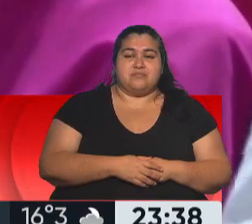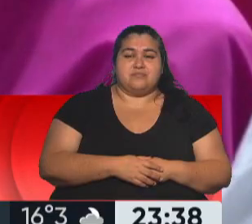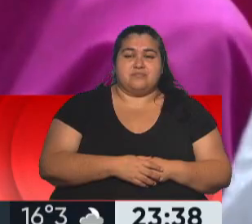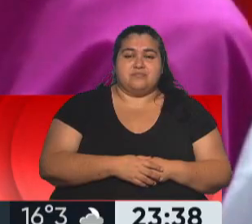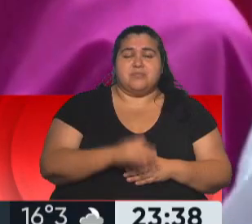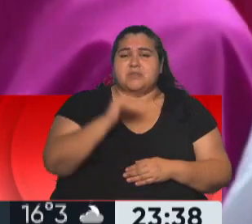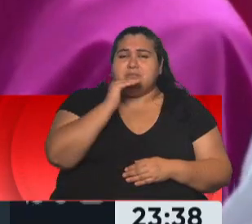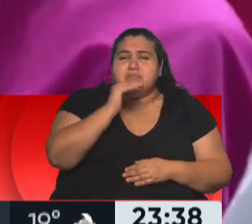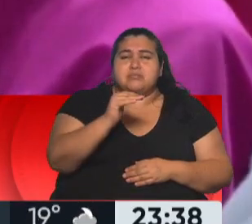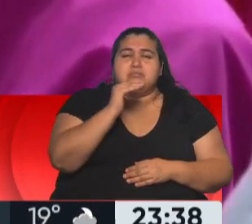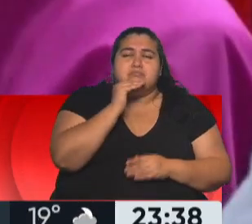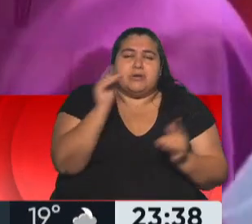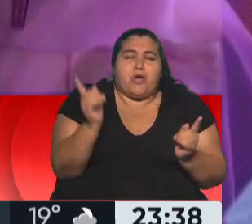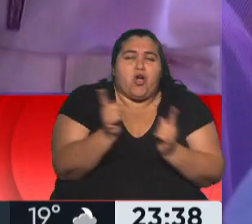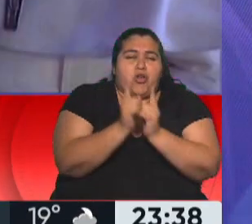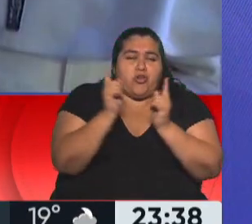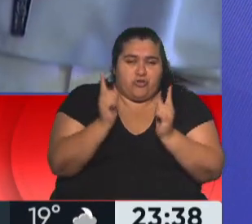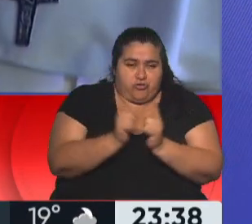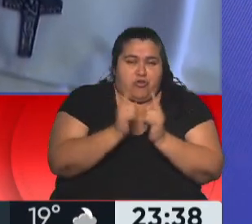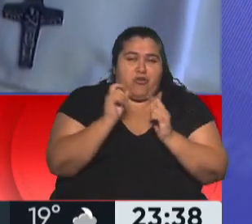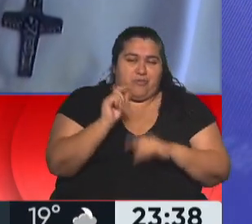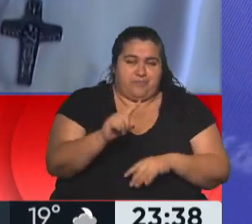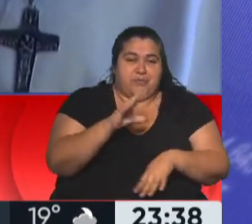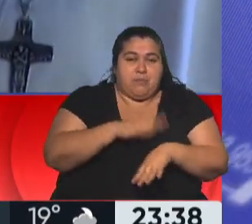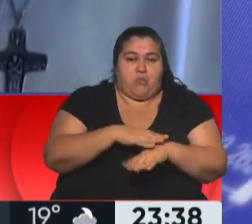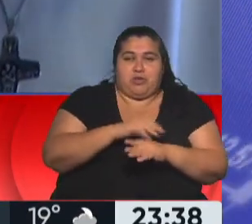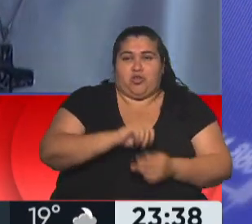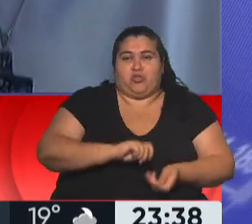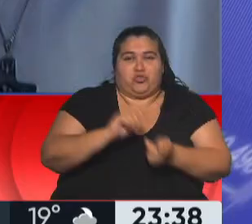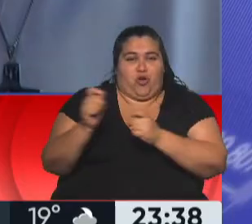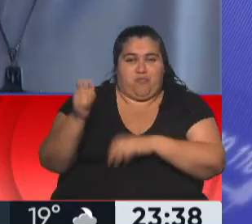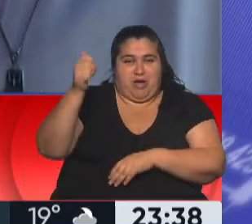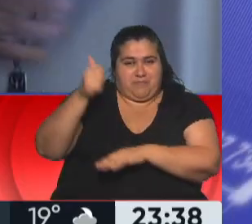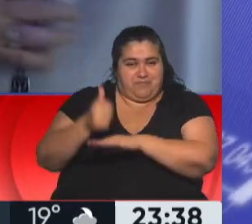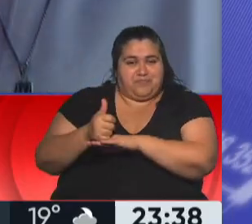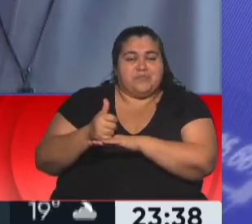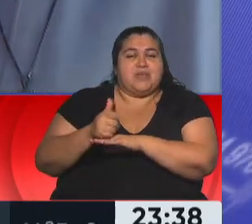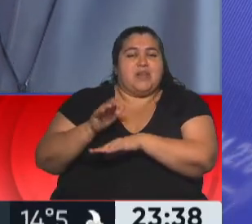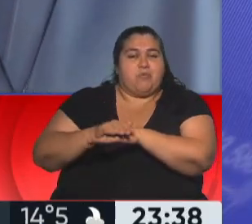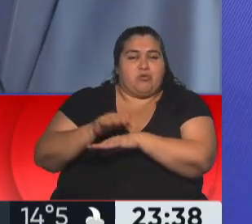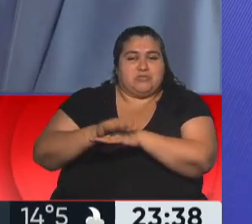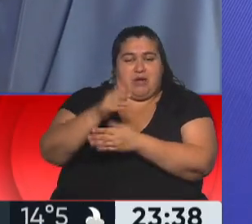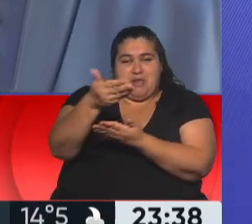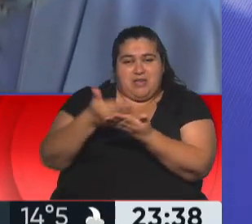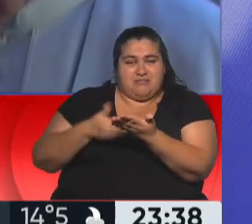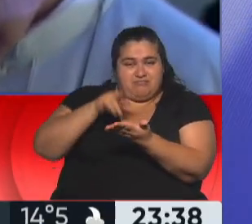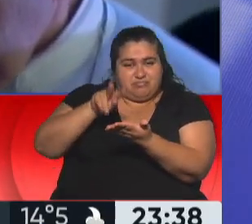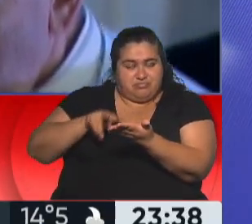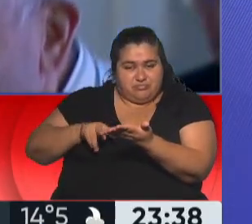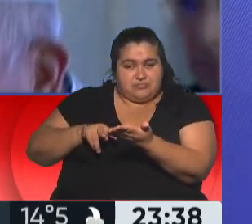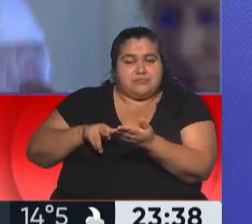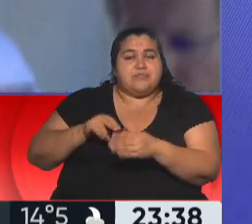Apenas pudo pronunciar estas palabras antes de dar el paso al maestro de ceremonia para que leyese su mensaje. De hecho,